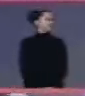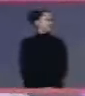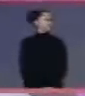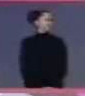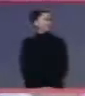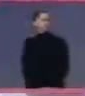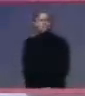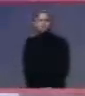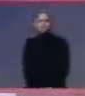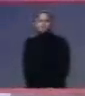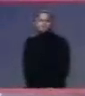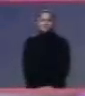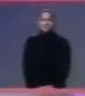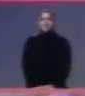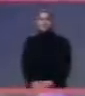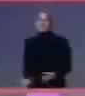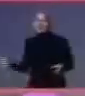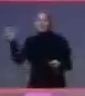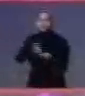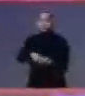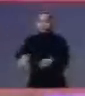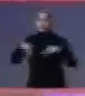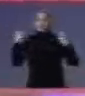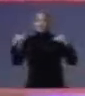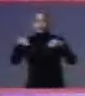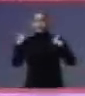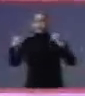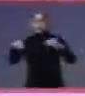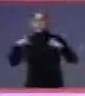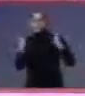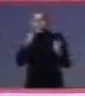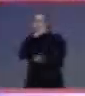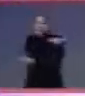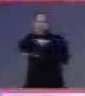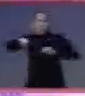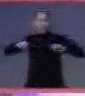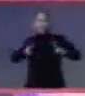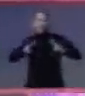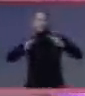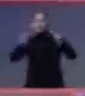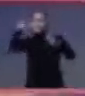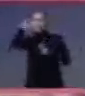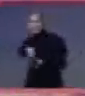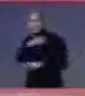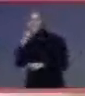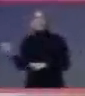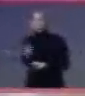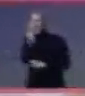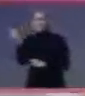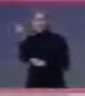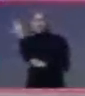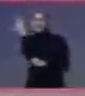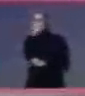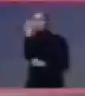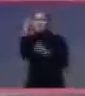Carnaval Me siente y disfruta UN nuevo año en El mejor cannaval